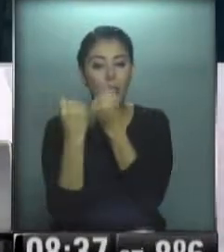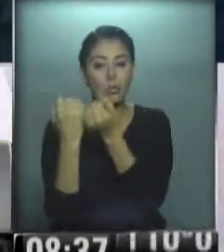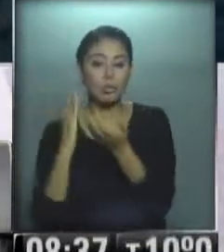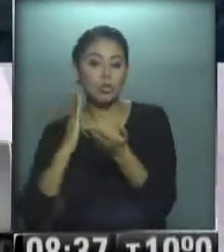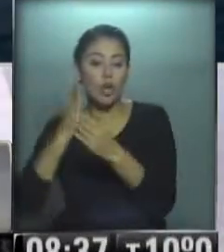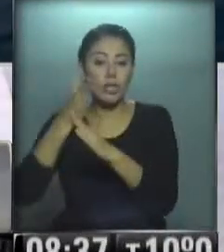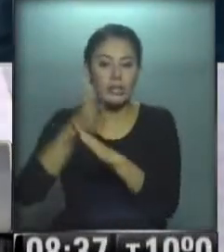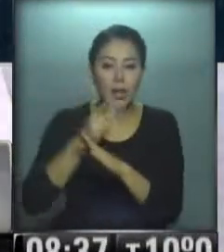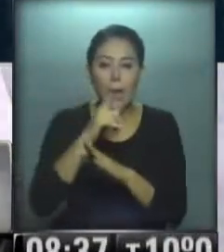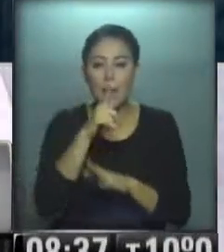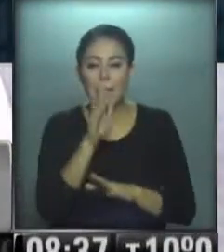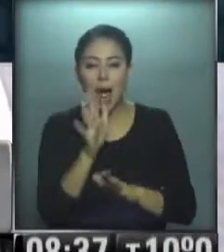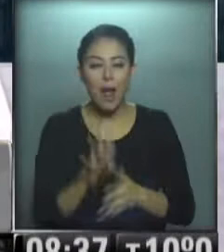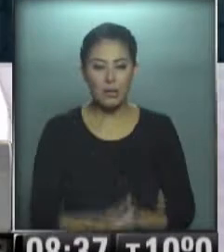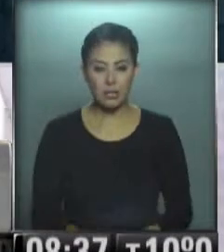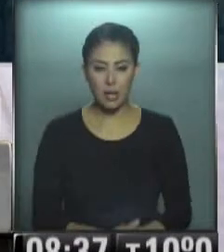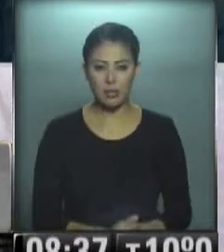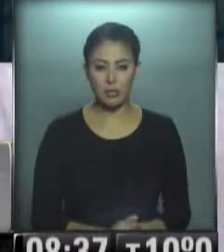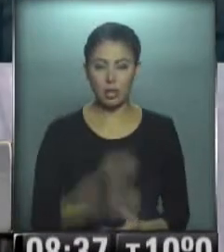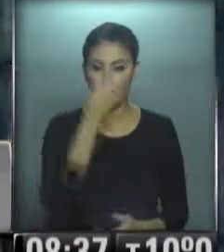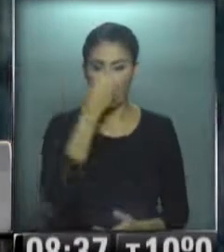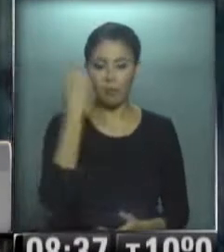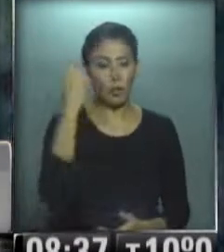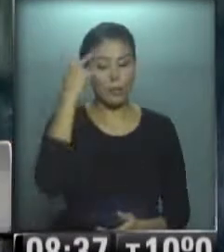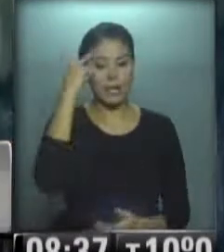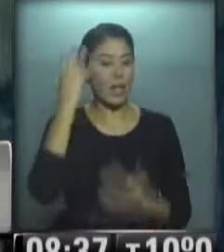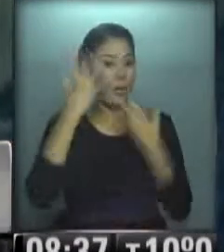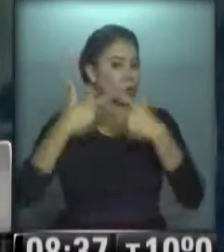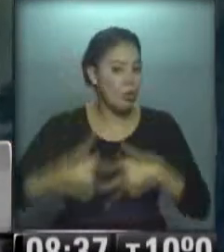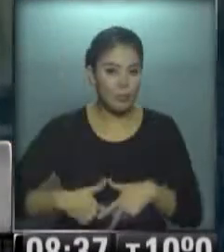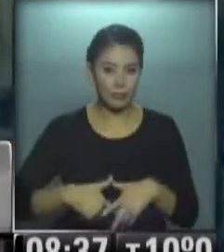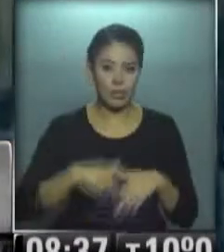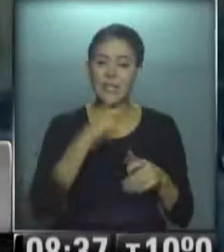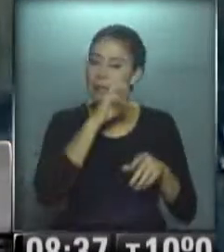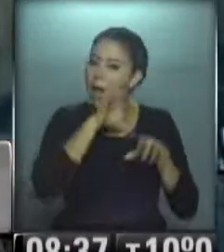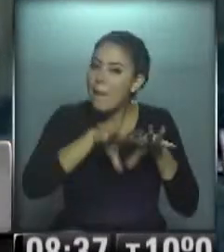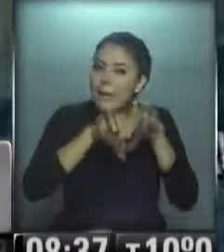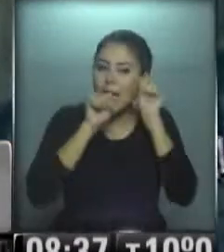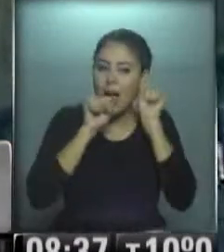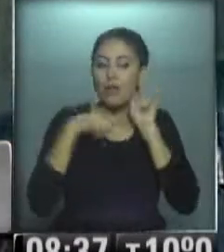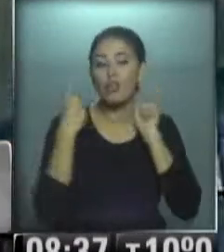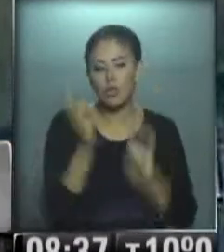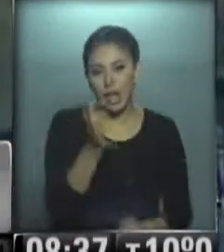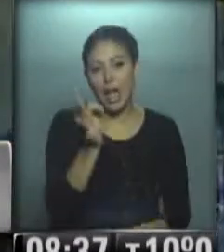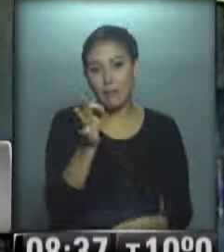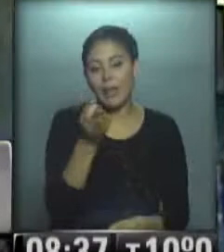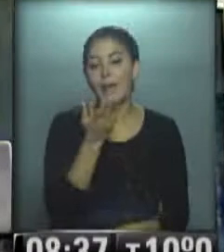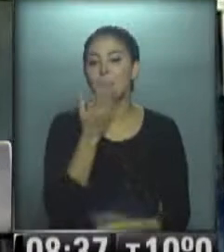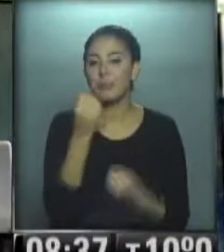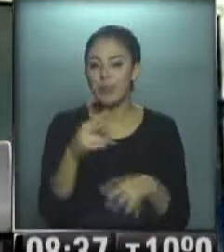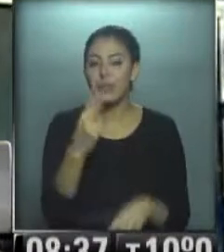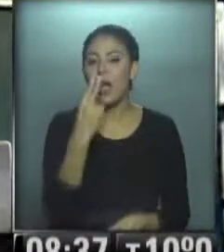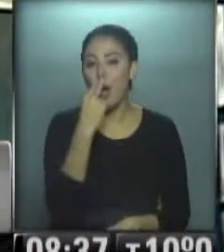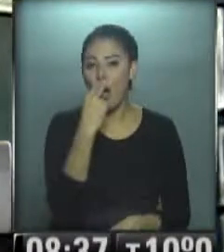con características oficiales uno considera ya que por más que sea muy temprano si bien se sabe que la situación es a partir de las